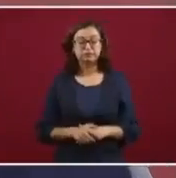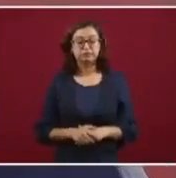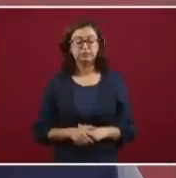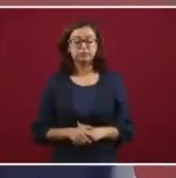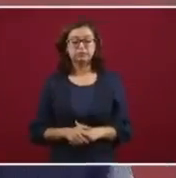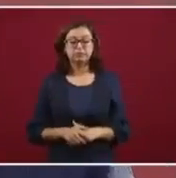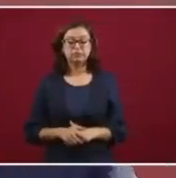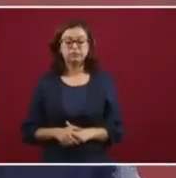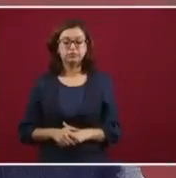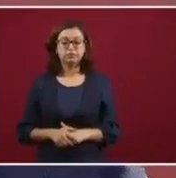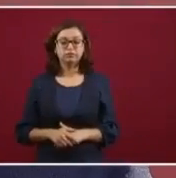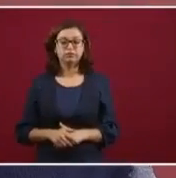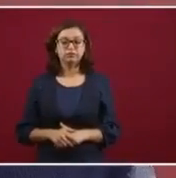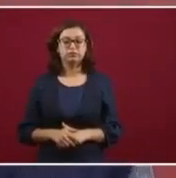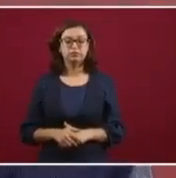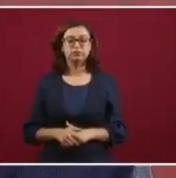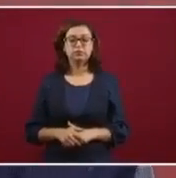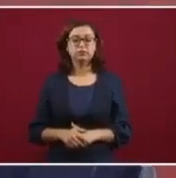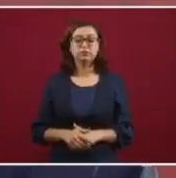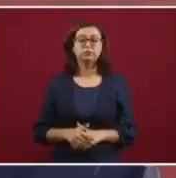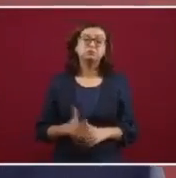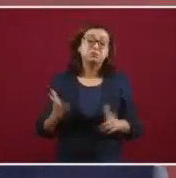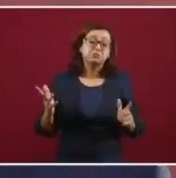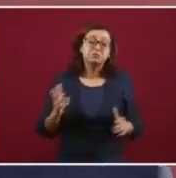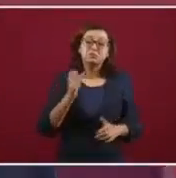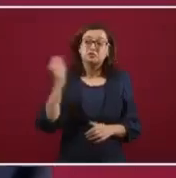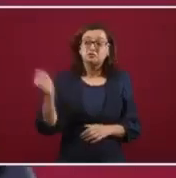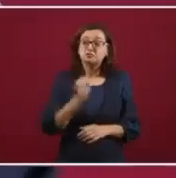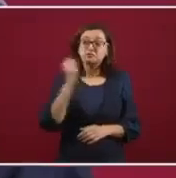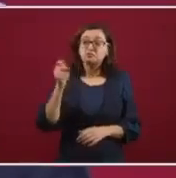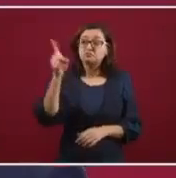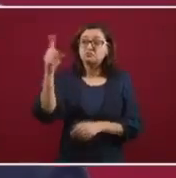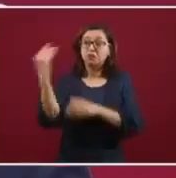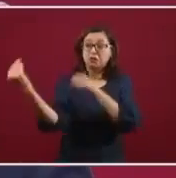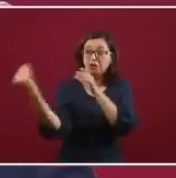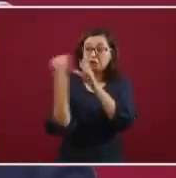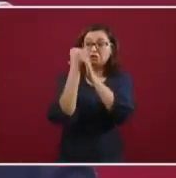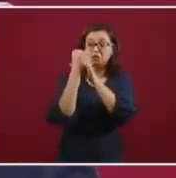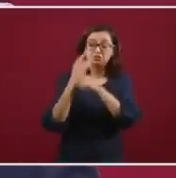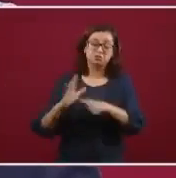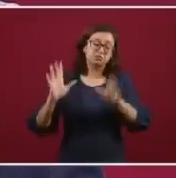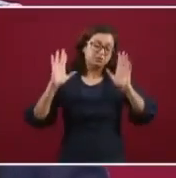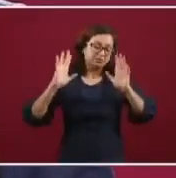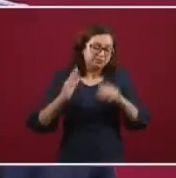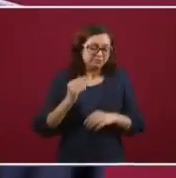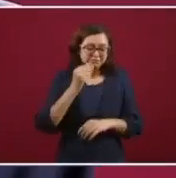Afortunadamente no me hicieron caso, entonces ya,